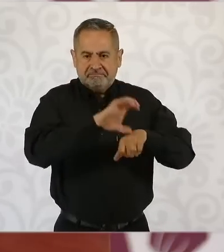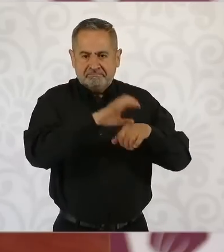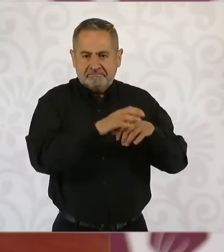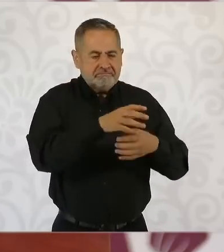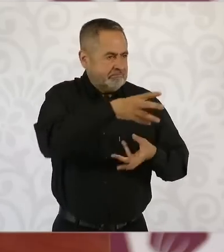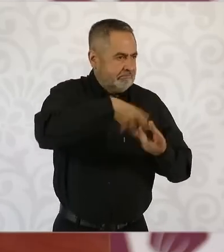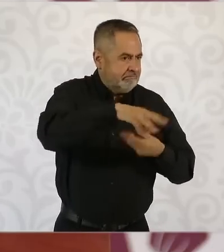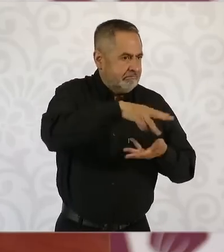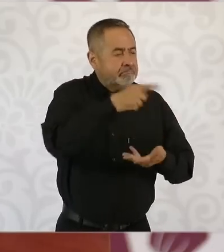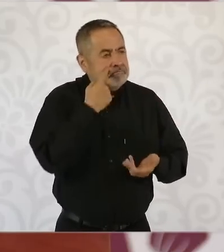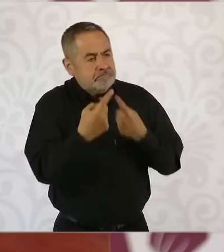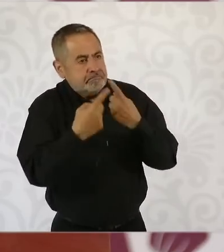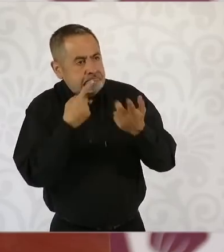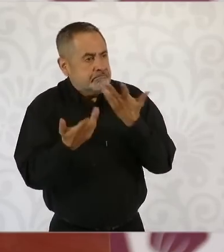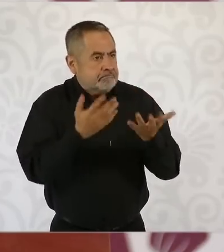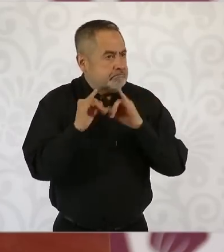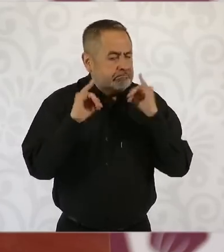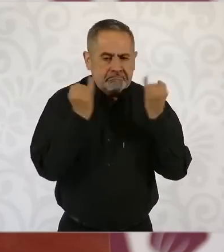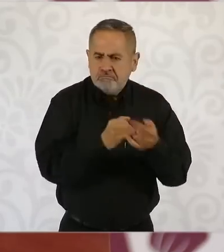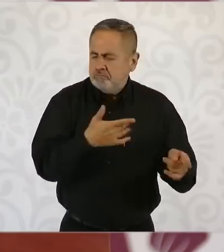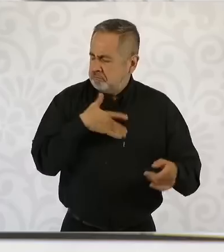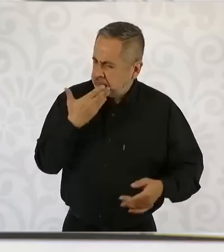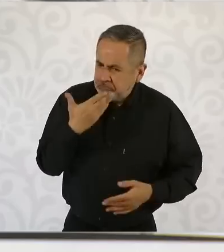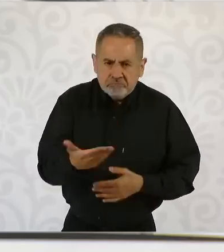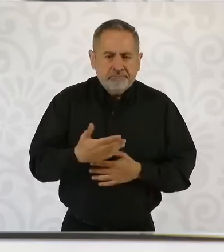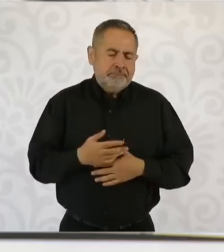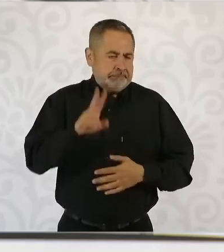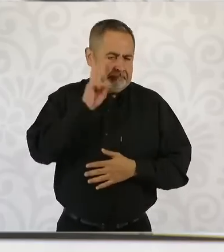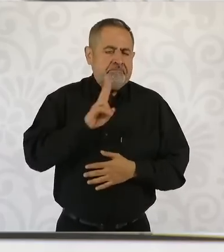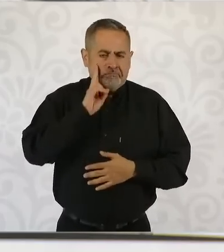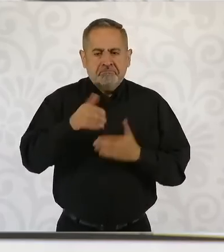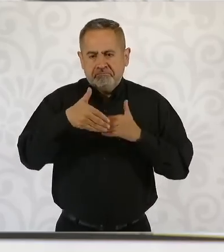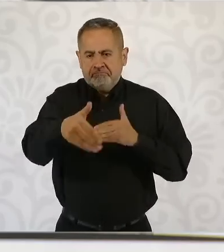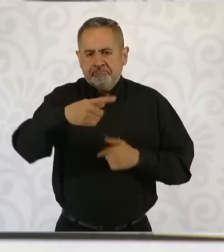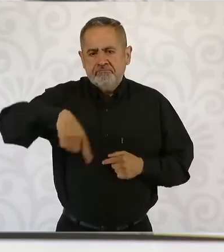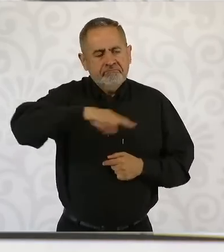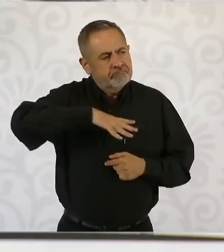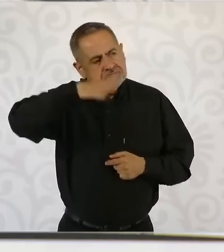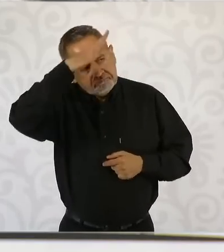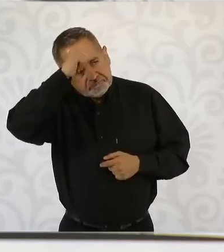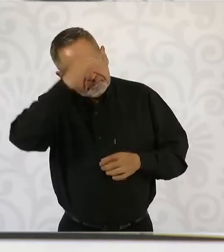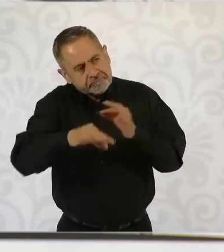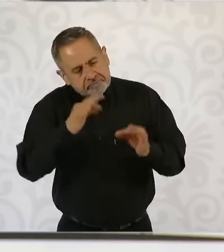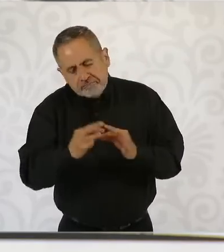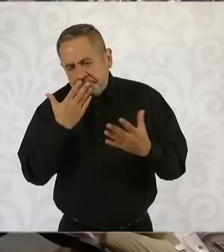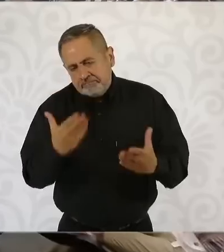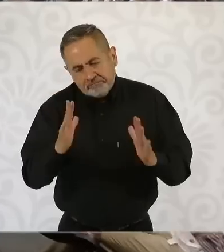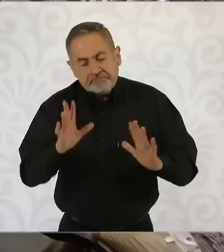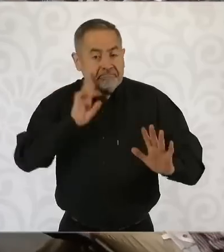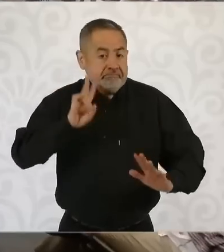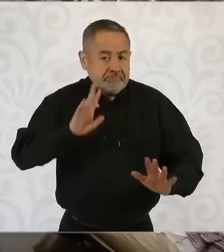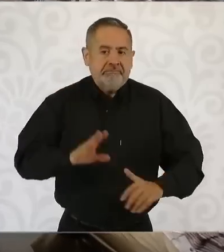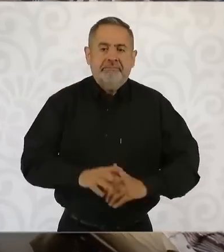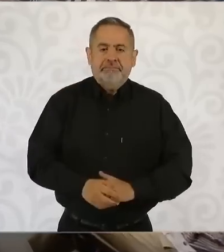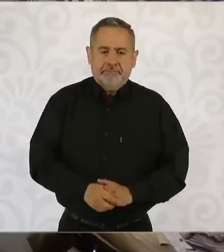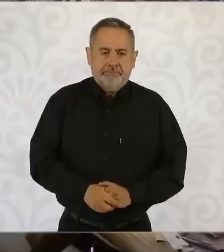buena disposición y estamos seguros que vamos a encontrar pues un buen acuerdo para beneficio de la gente. Claro, en otra